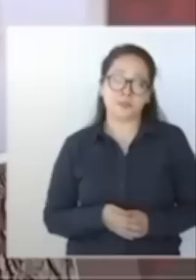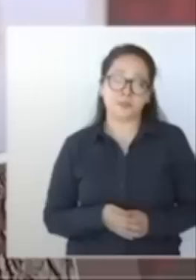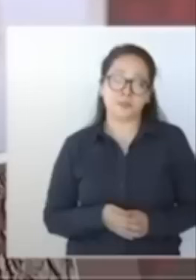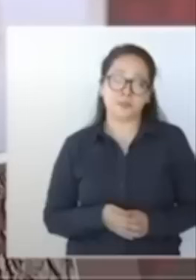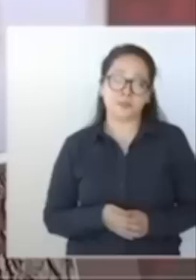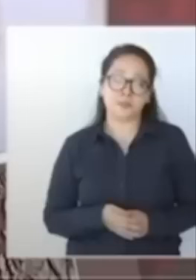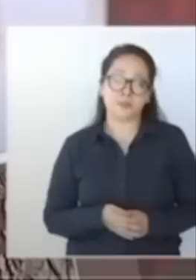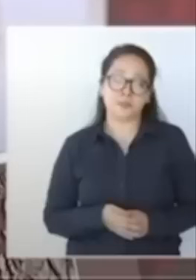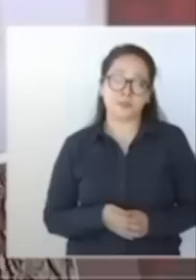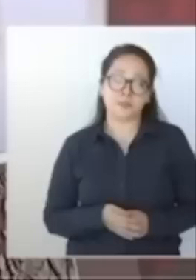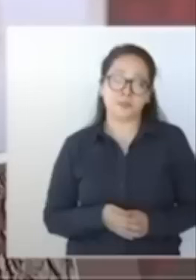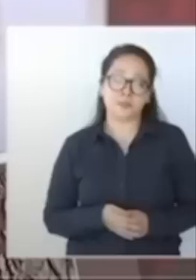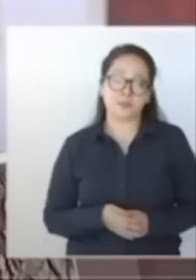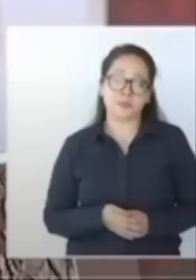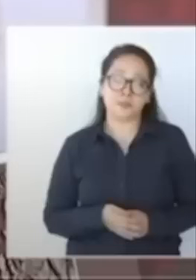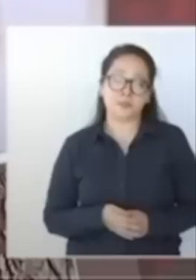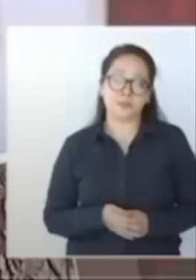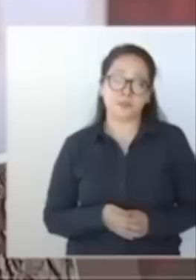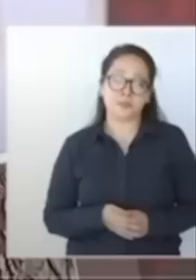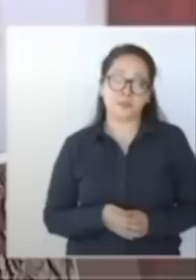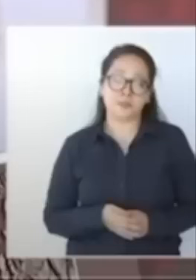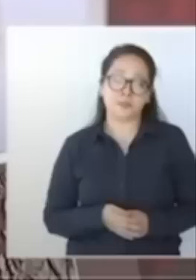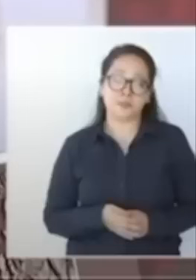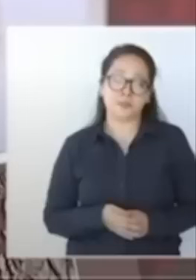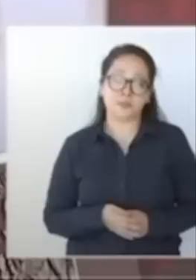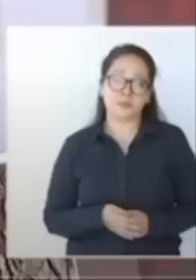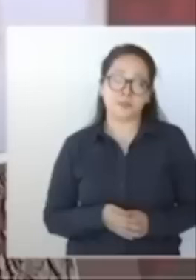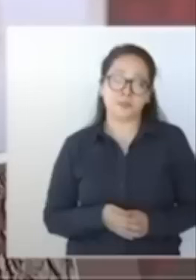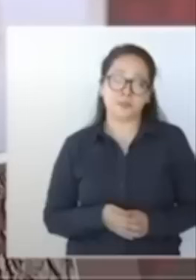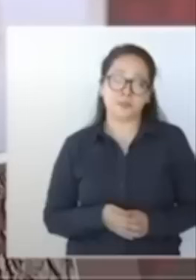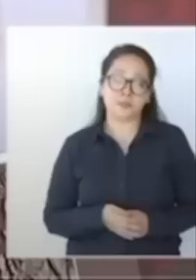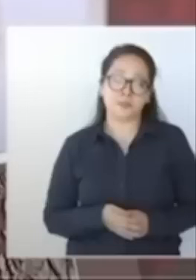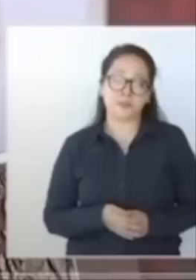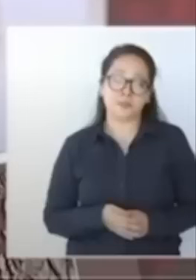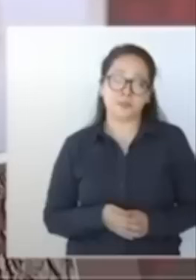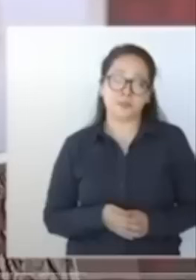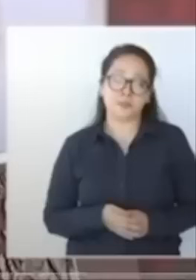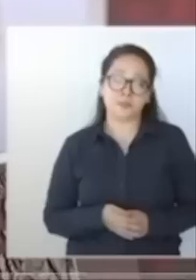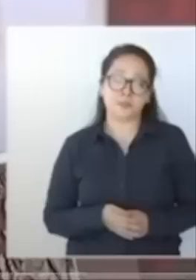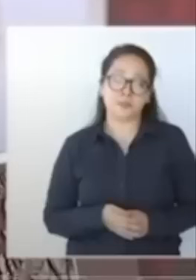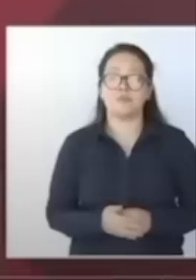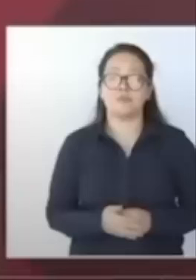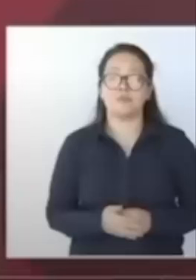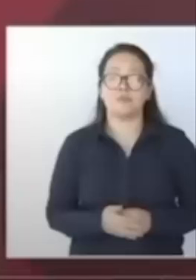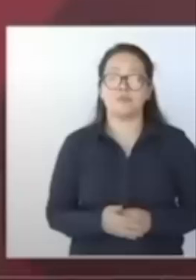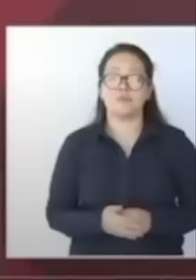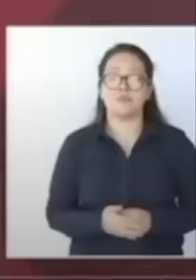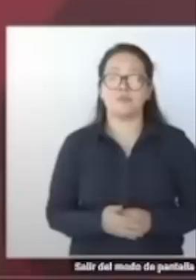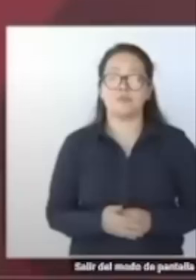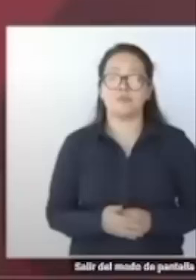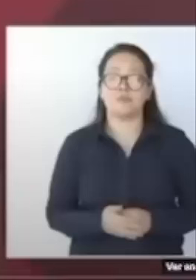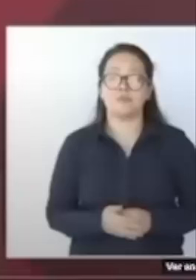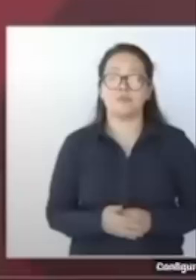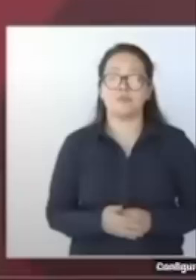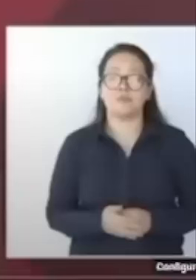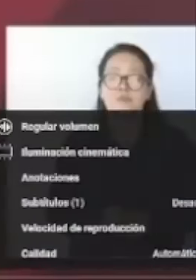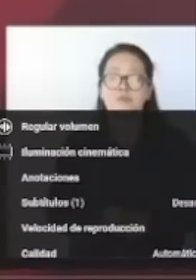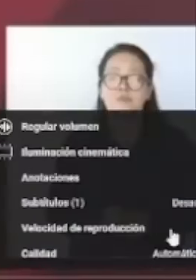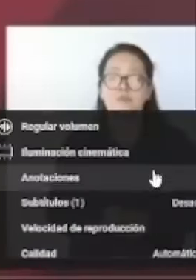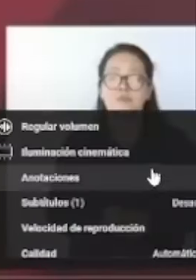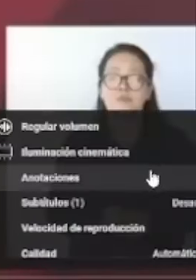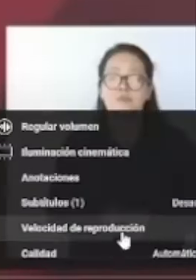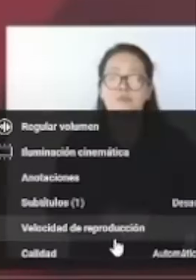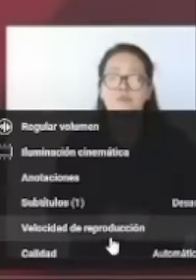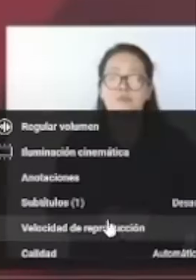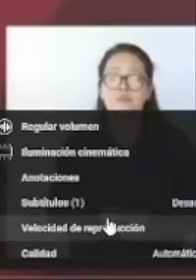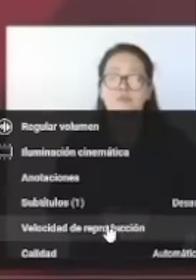el 2023, pero que sigue siendo uno de los mejores de el presidente López Obrador,